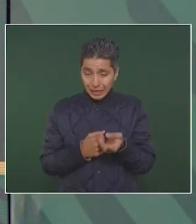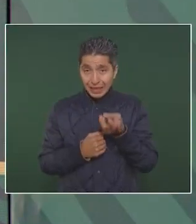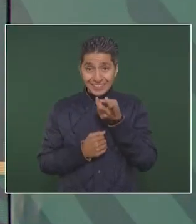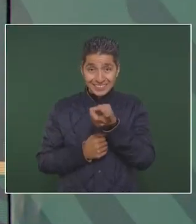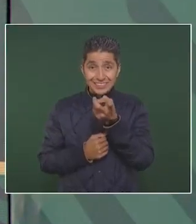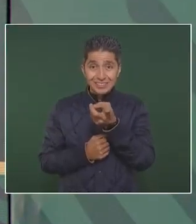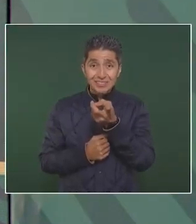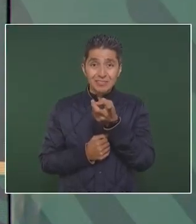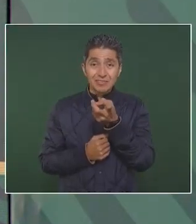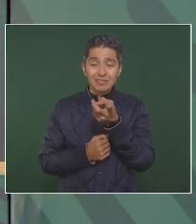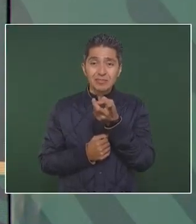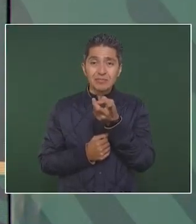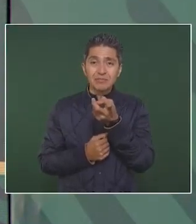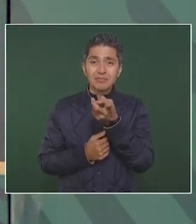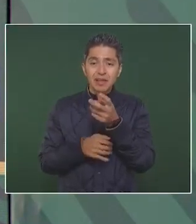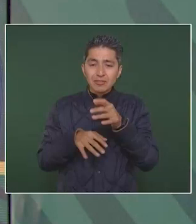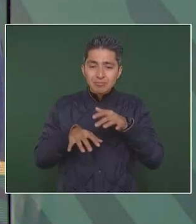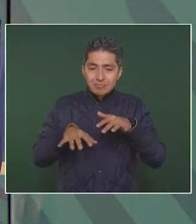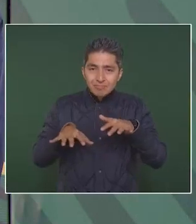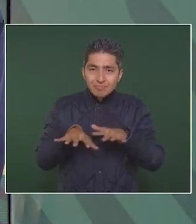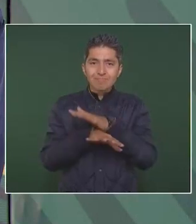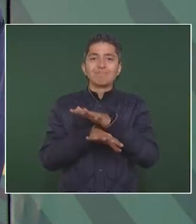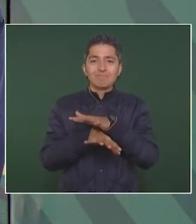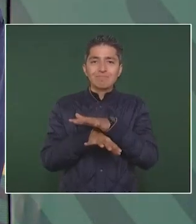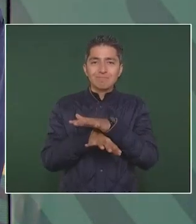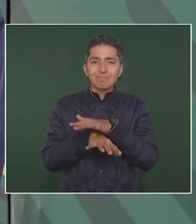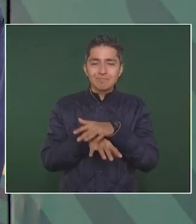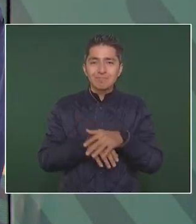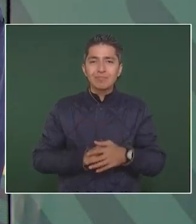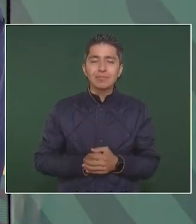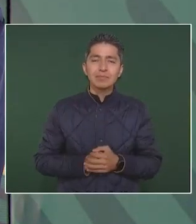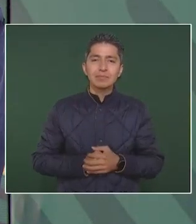precisamente una transformación.